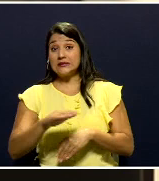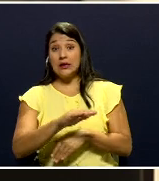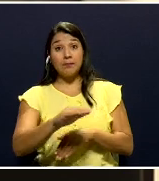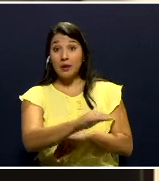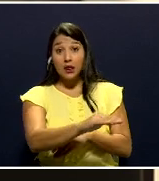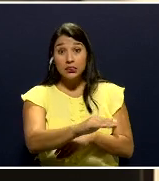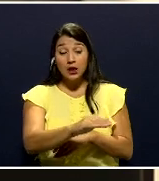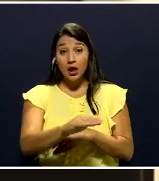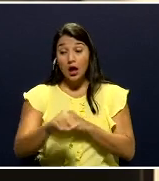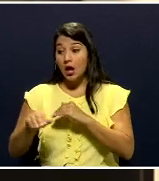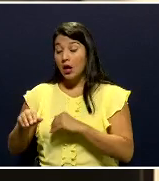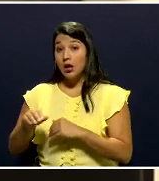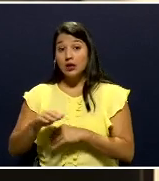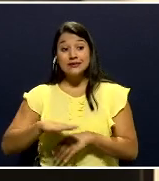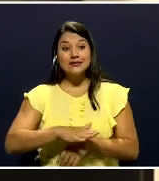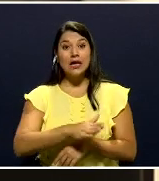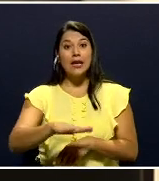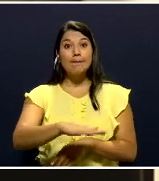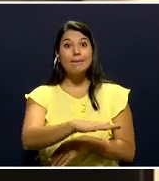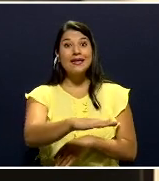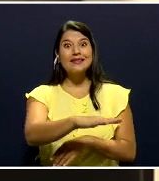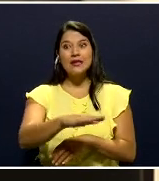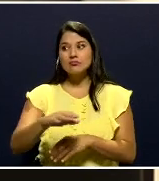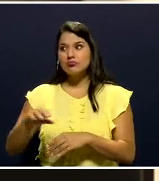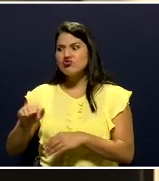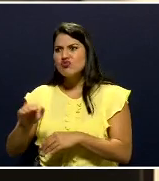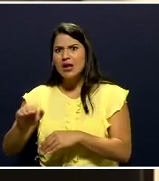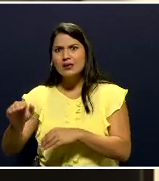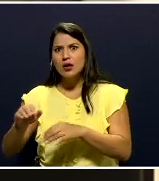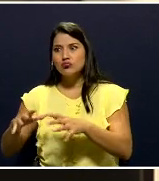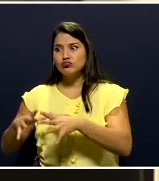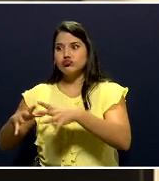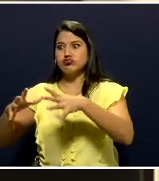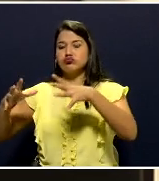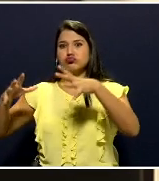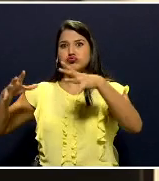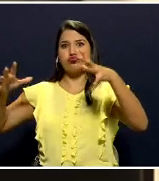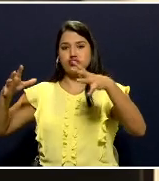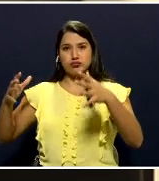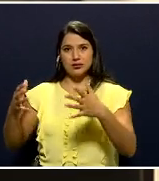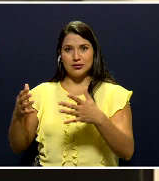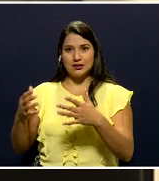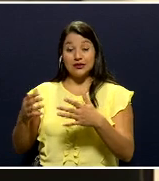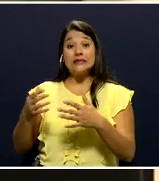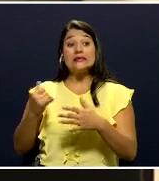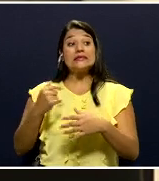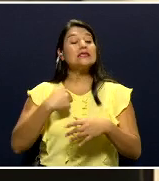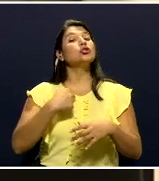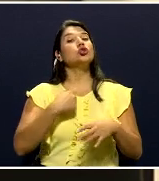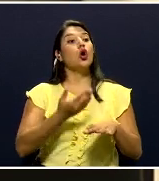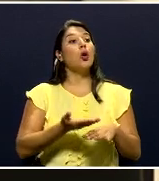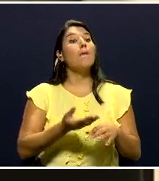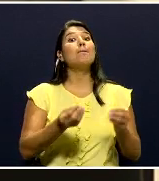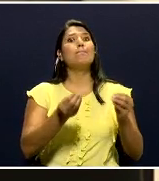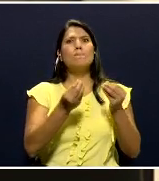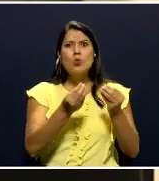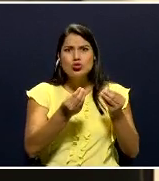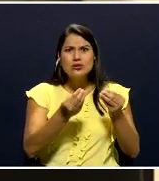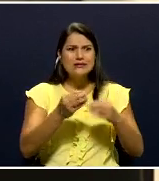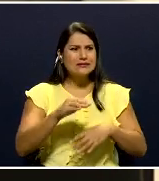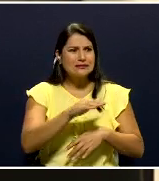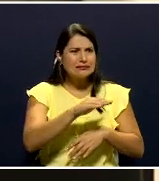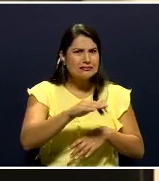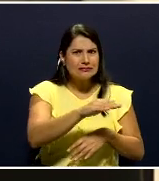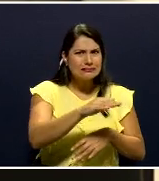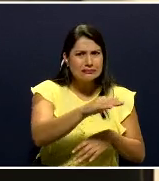yo disminuyo el número de serpientes, el número de ratas incrementa. Si yo subo el número de serpientes, el número de ratas